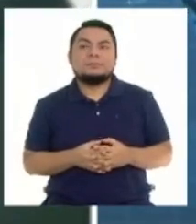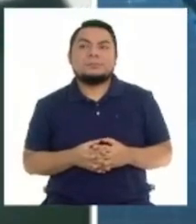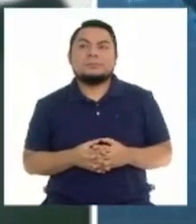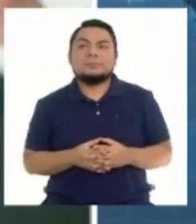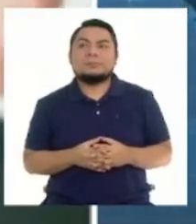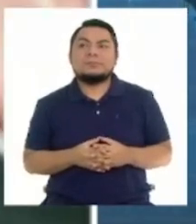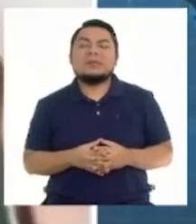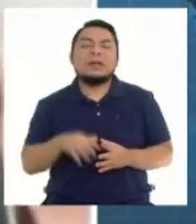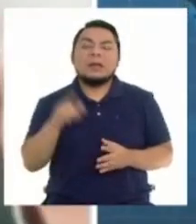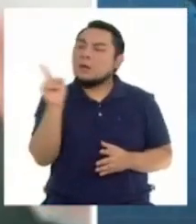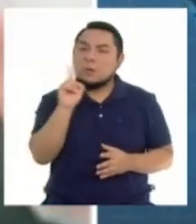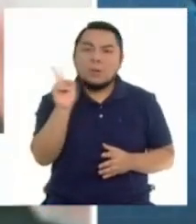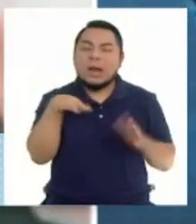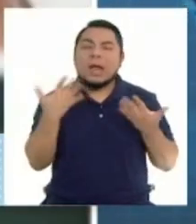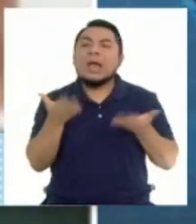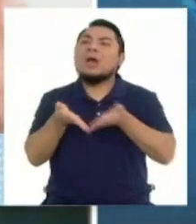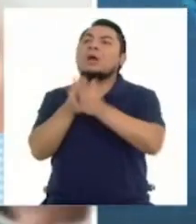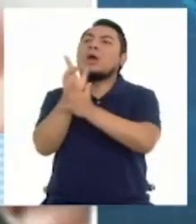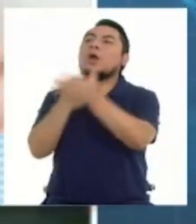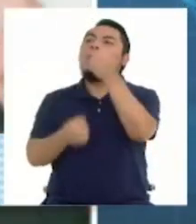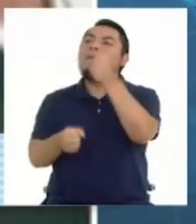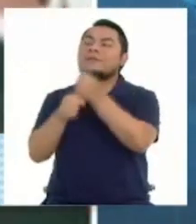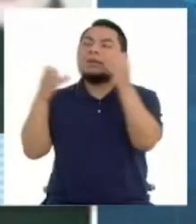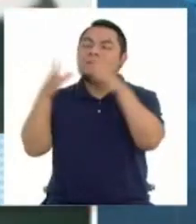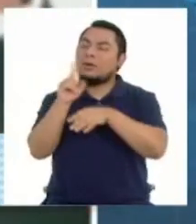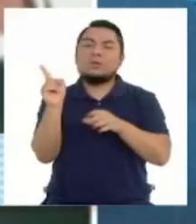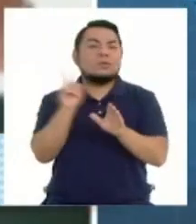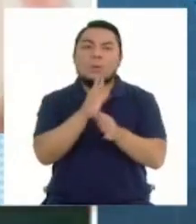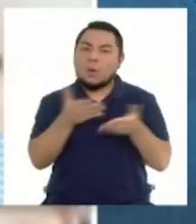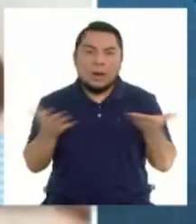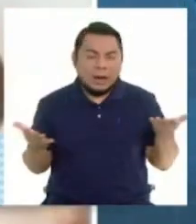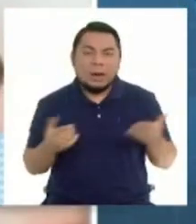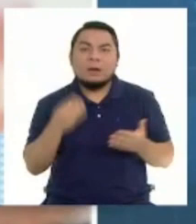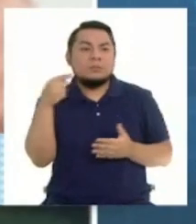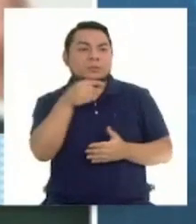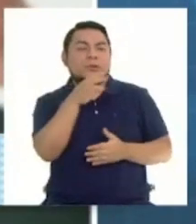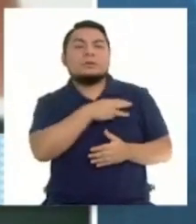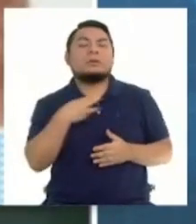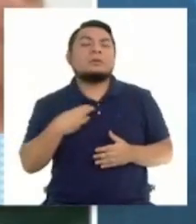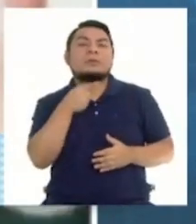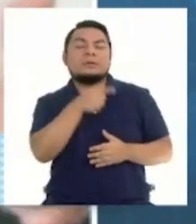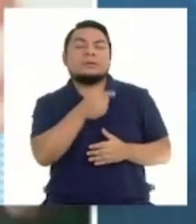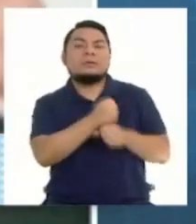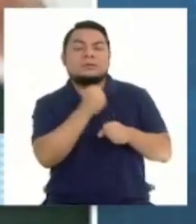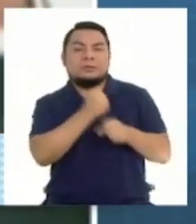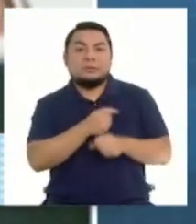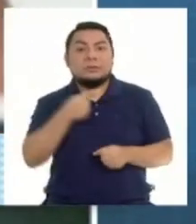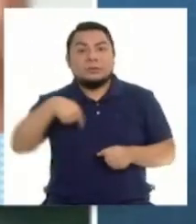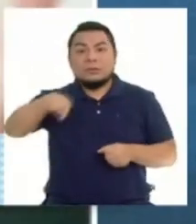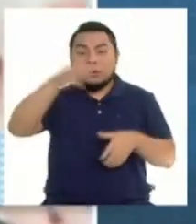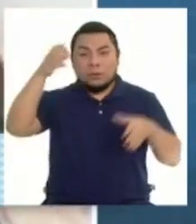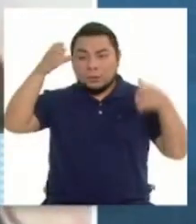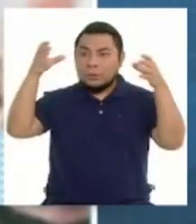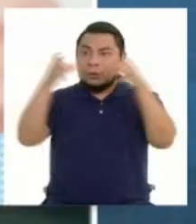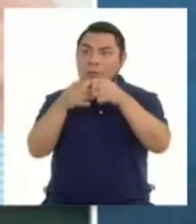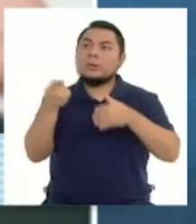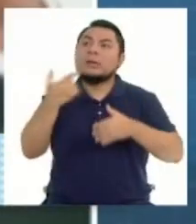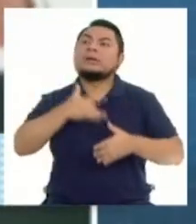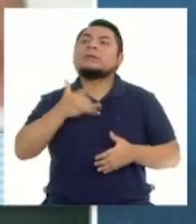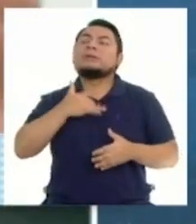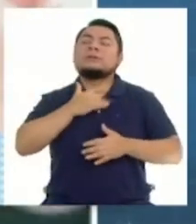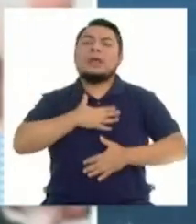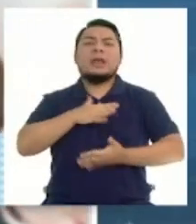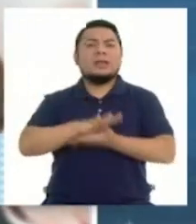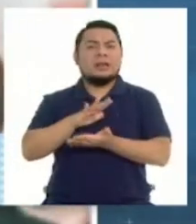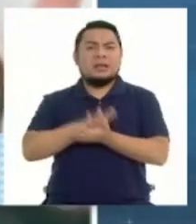no hay confianza por el caso maravilla congreso de la república siéntanse tranquilos